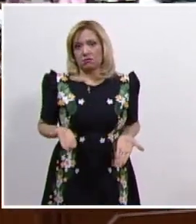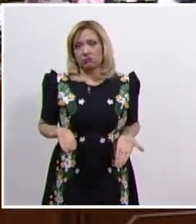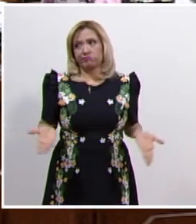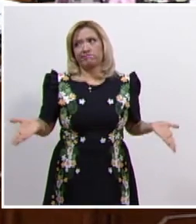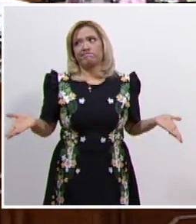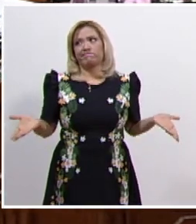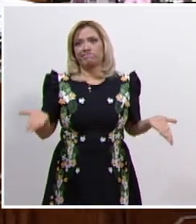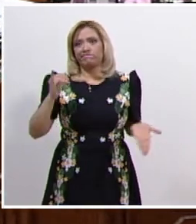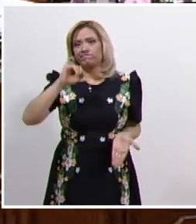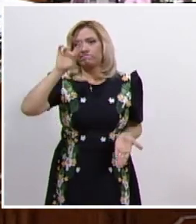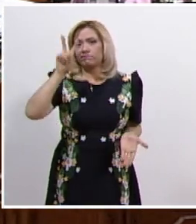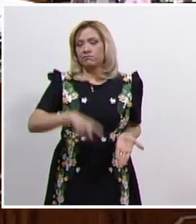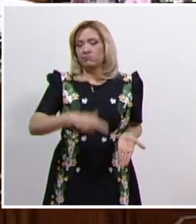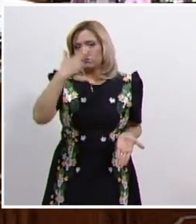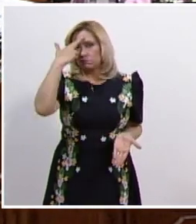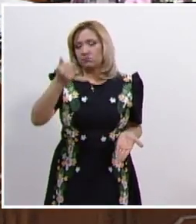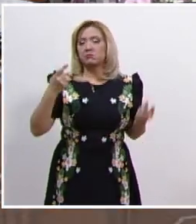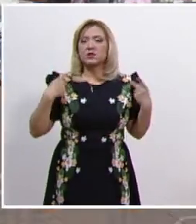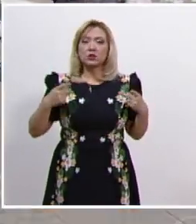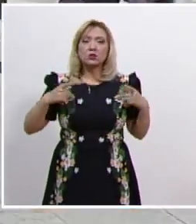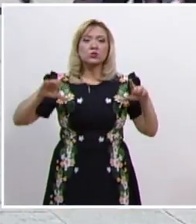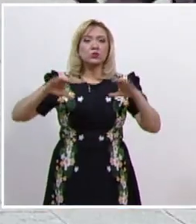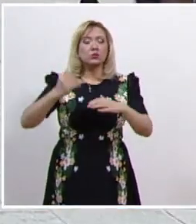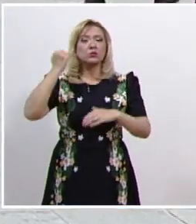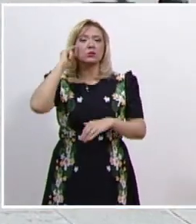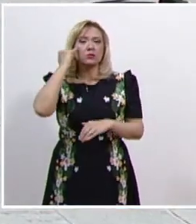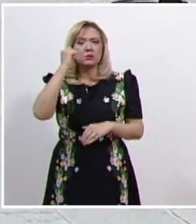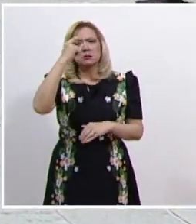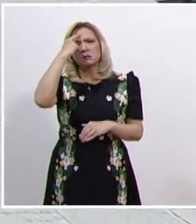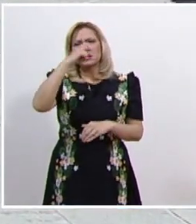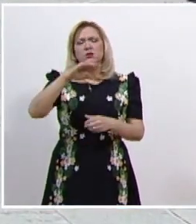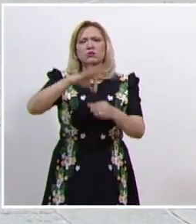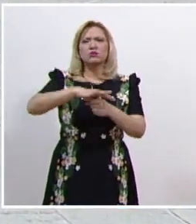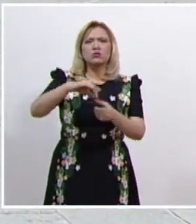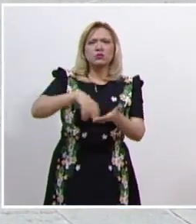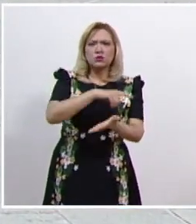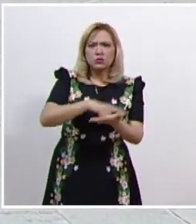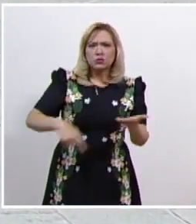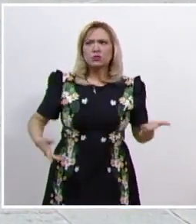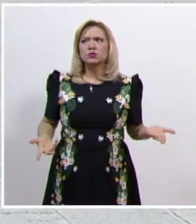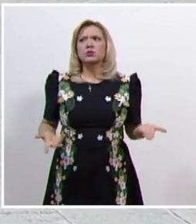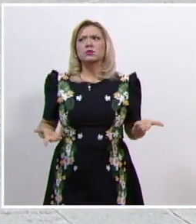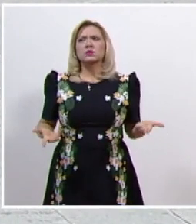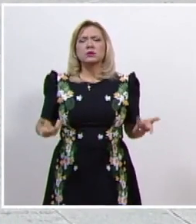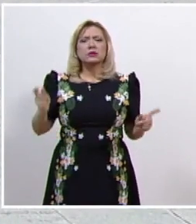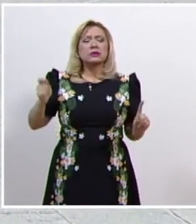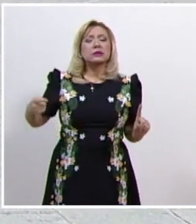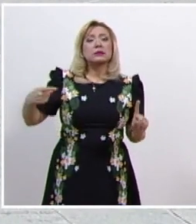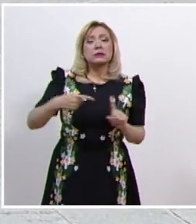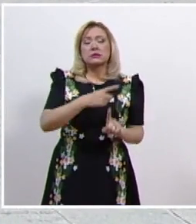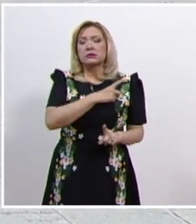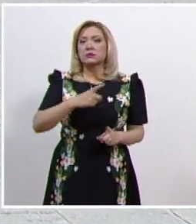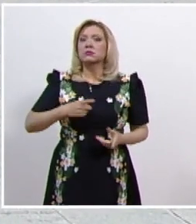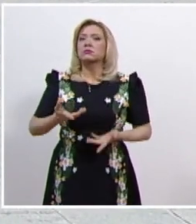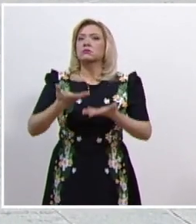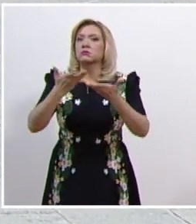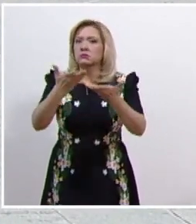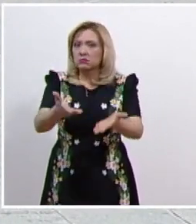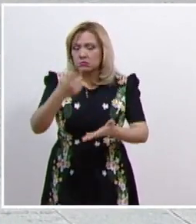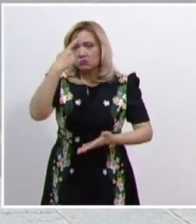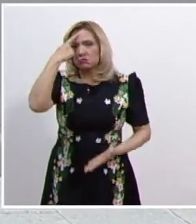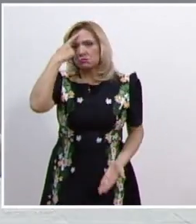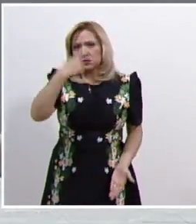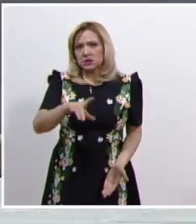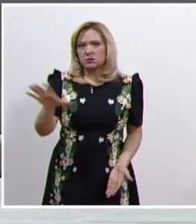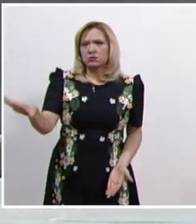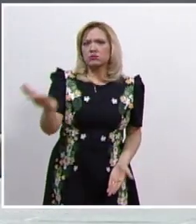la participación de personas de comunidades indígenas en los procesos electorales, en especial para garantizar su acceso a cargos de elección popular